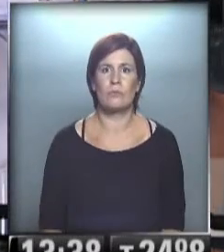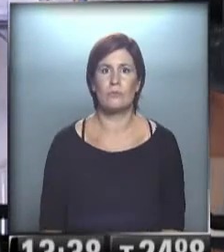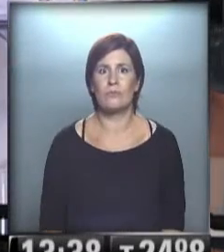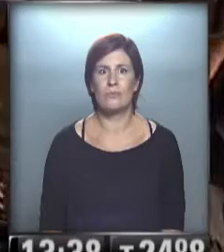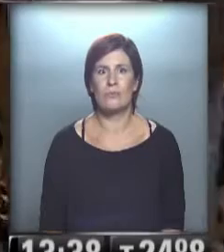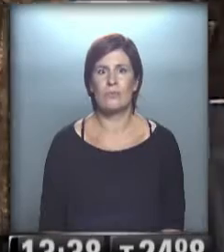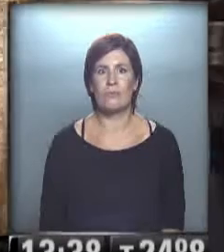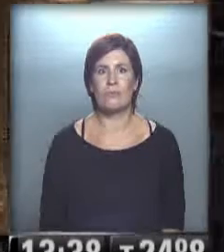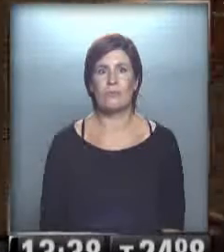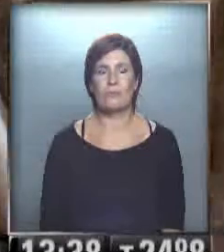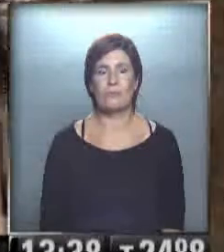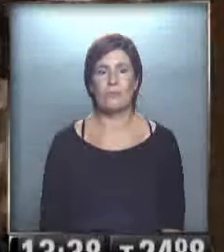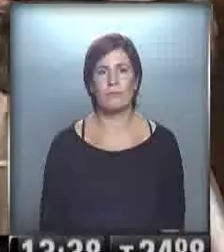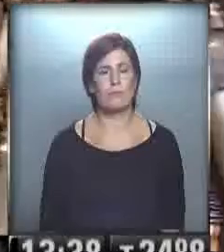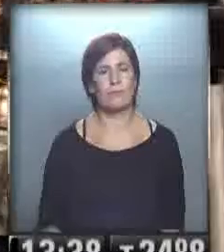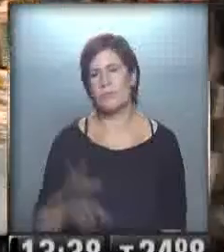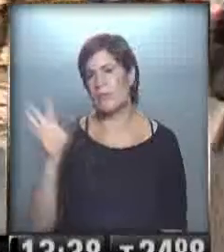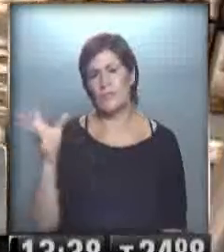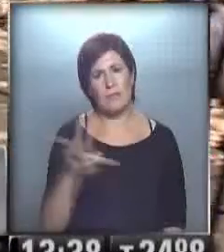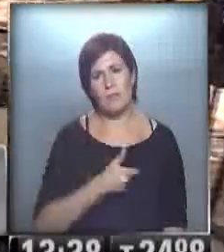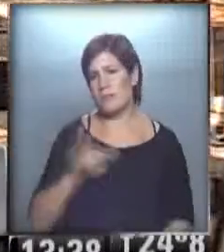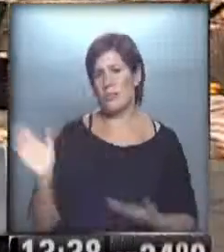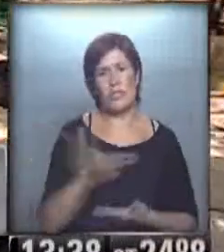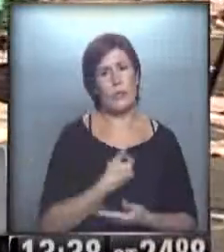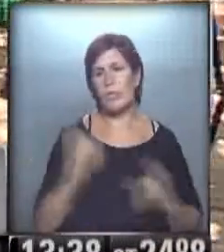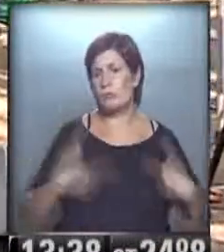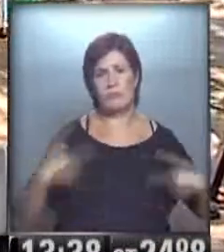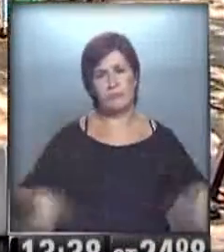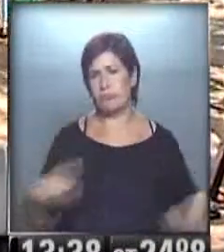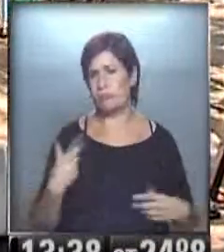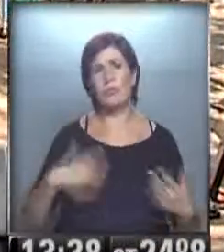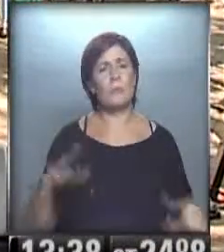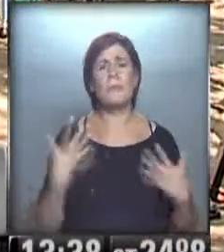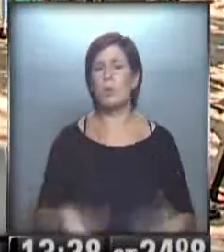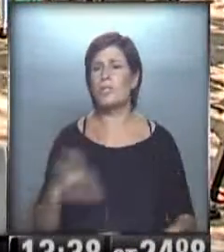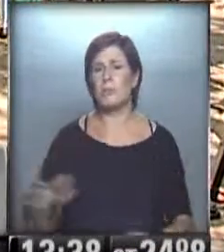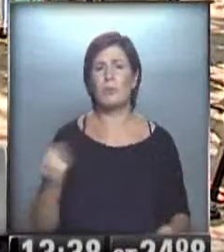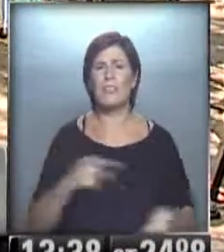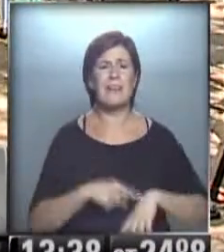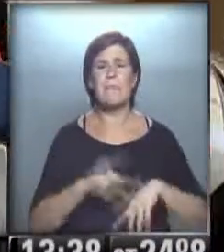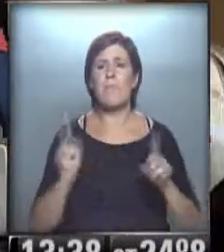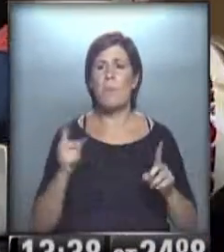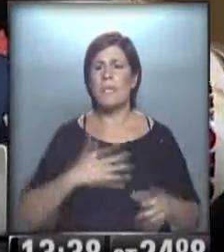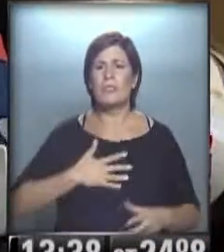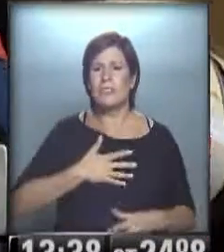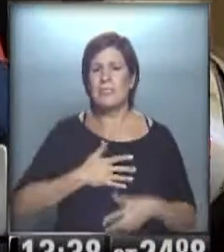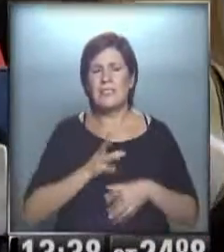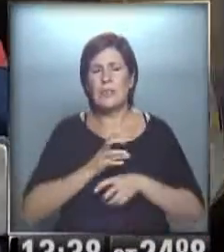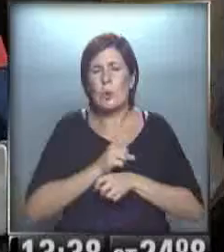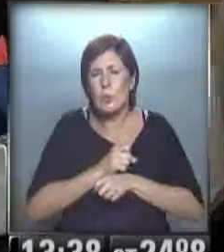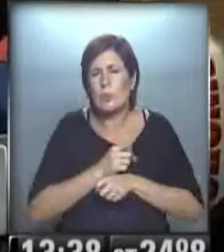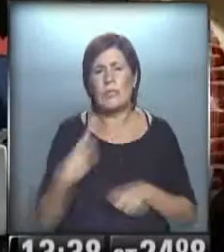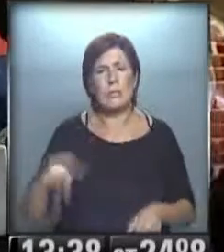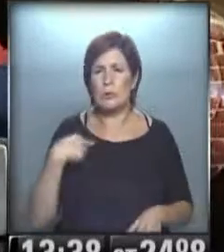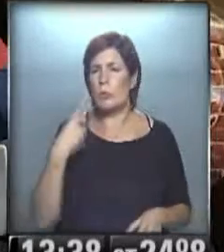ocurrió material se llevaron todo no interesa eh pero el mal momento y bueno es lo que estamos